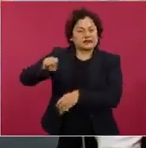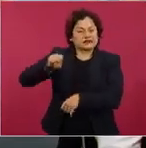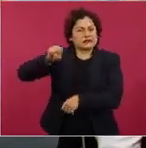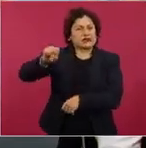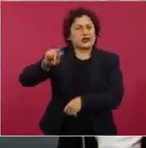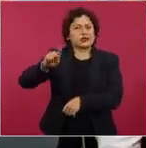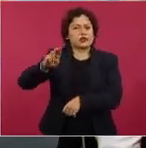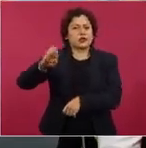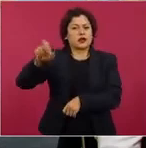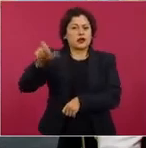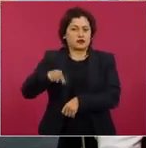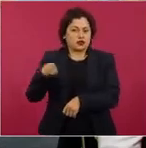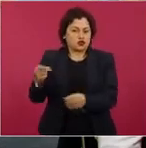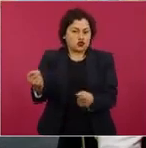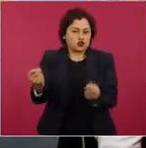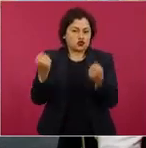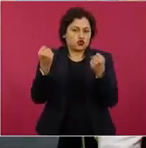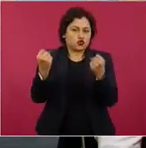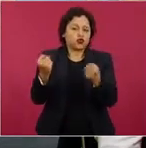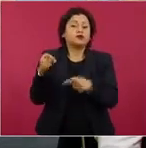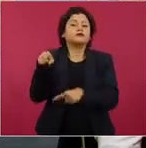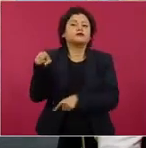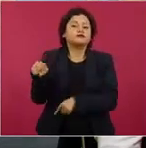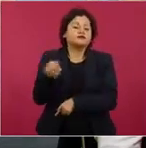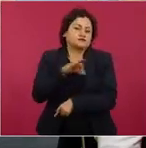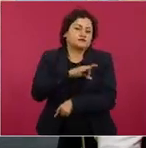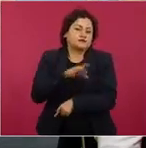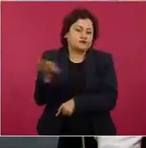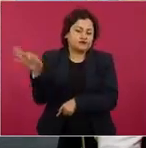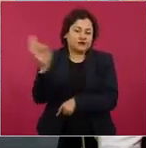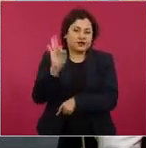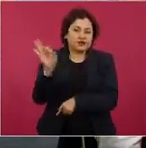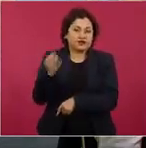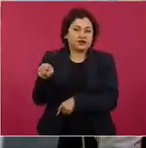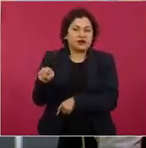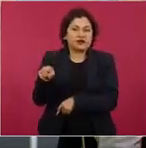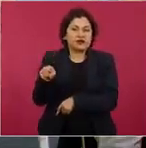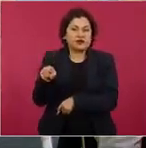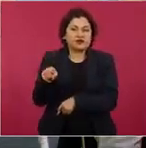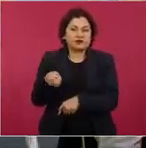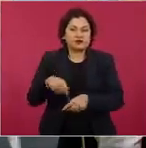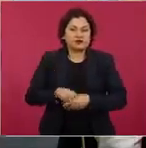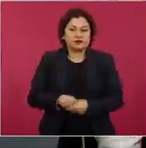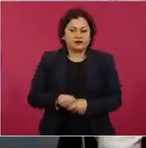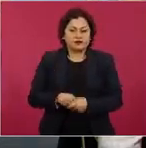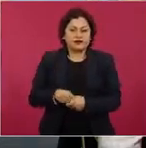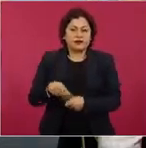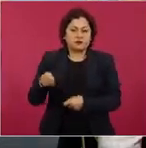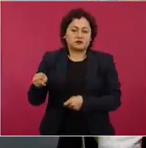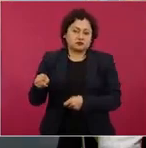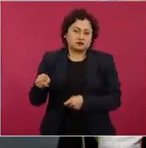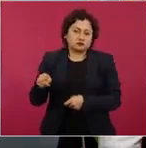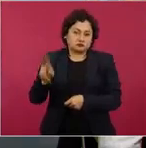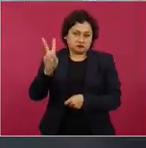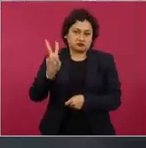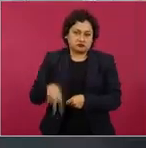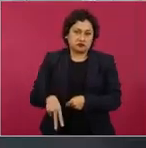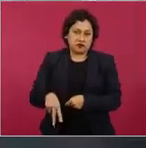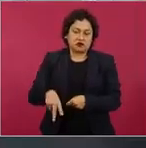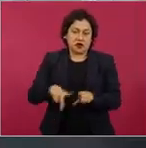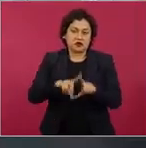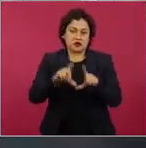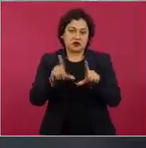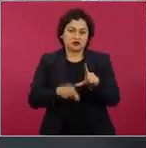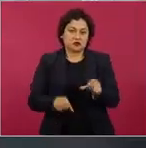tan poderosos que puede catalogarse como de seguridad nacional, pues si para Petróleos